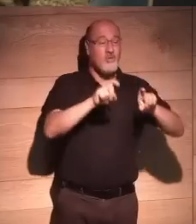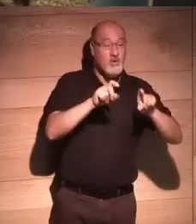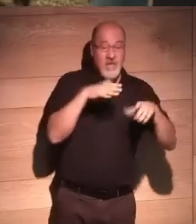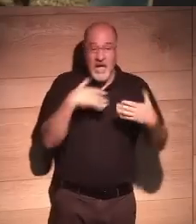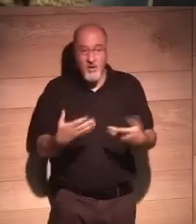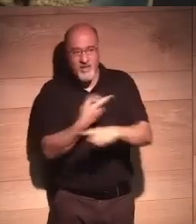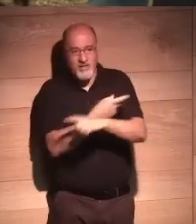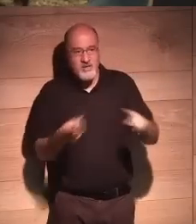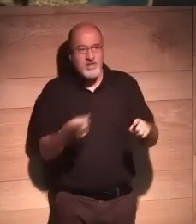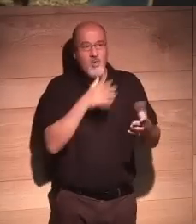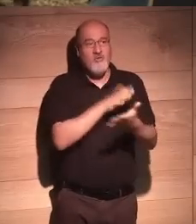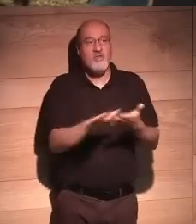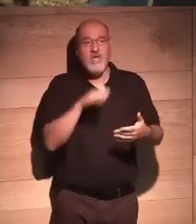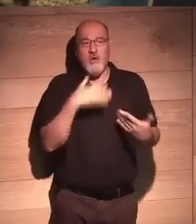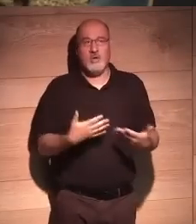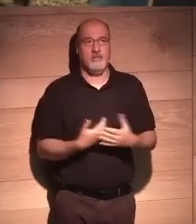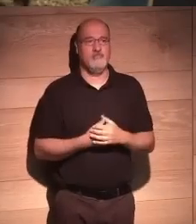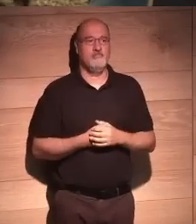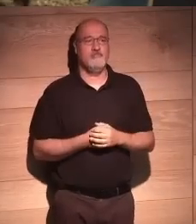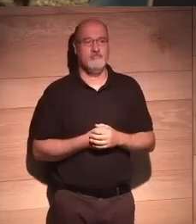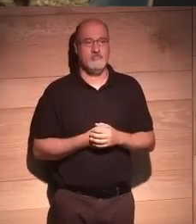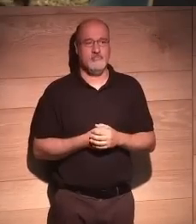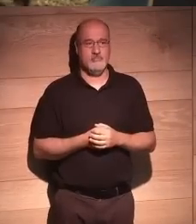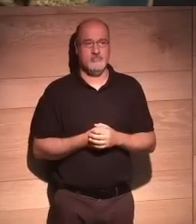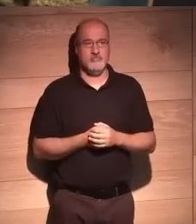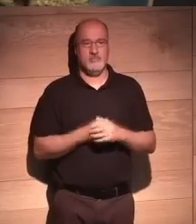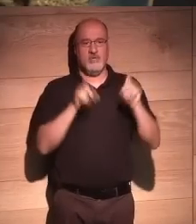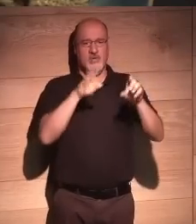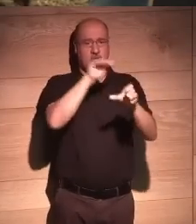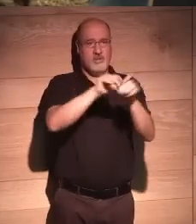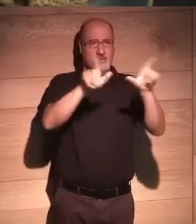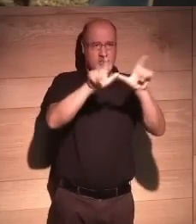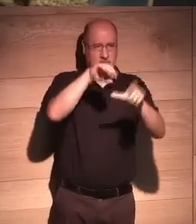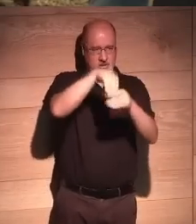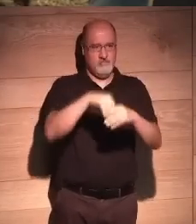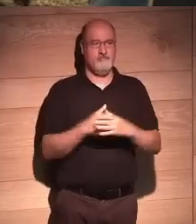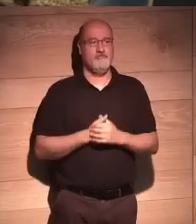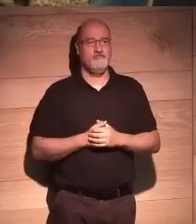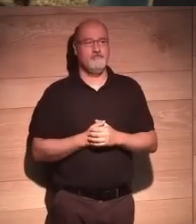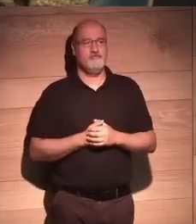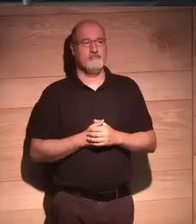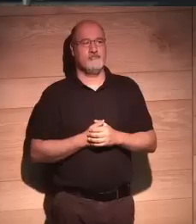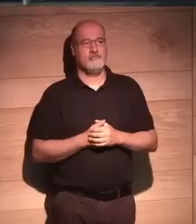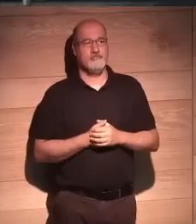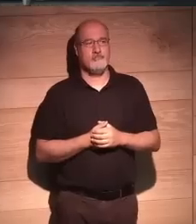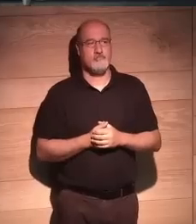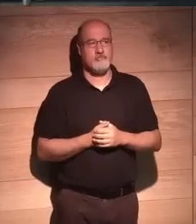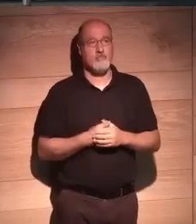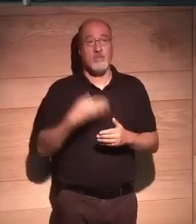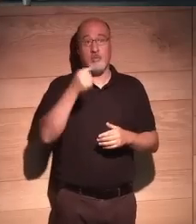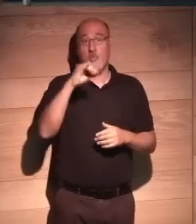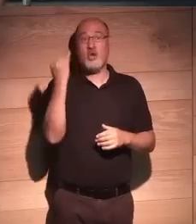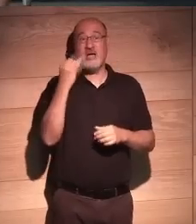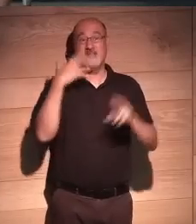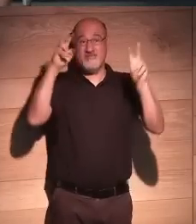y cómo nos ha afectado. Si se educaba en la tele, fuera, ¿cómo? En la tele, sí. Fíjate, pues a raíz de lo de